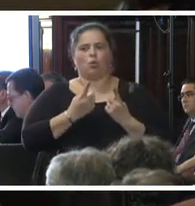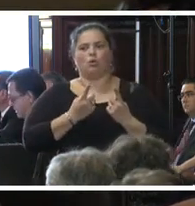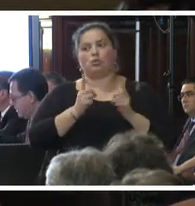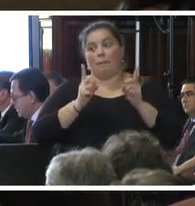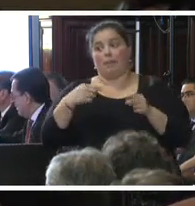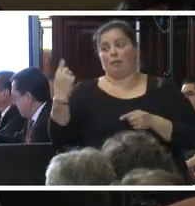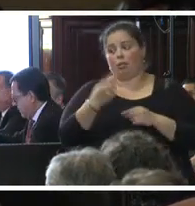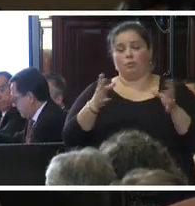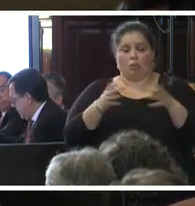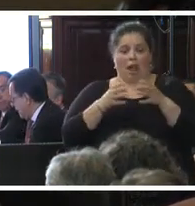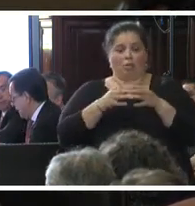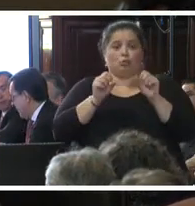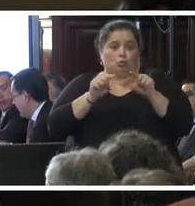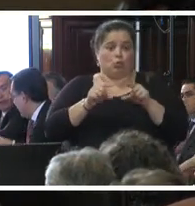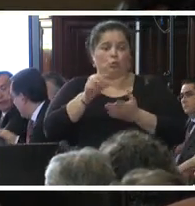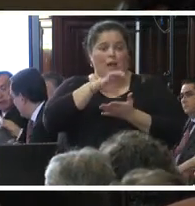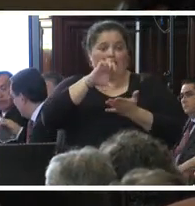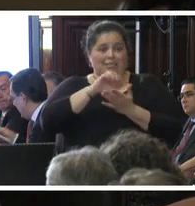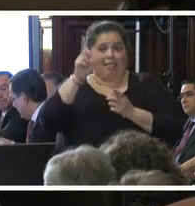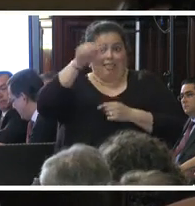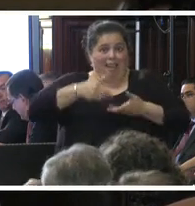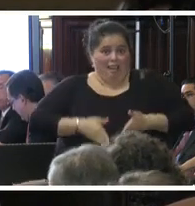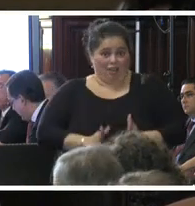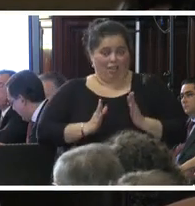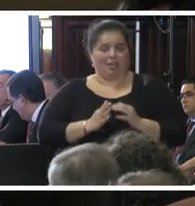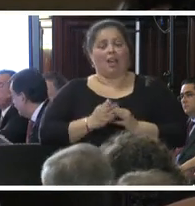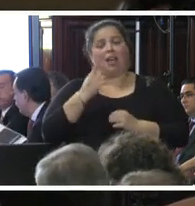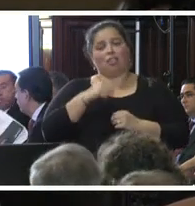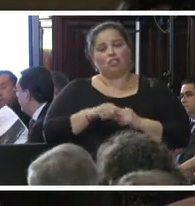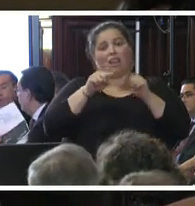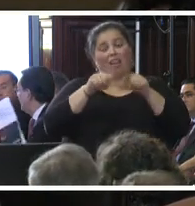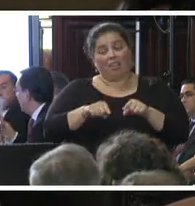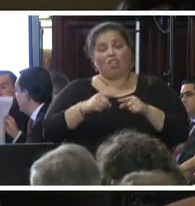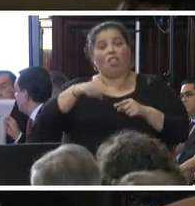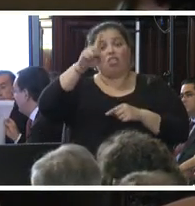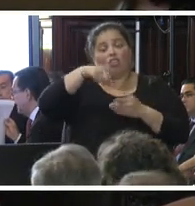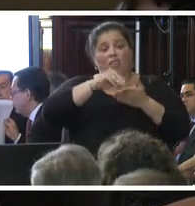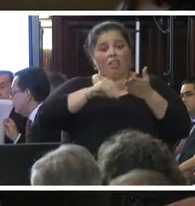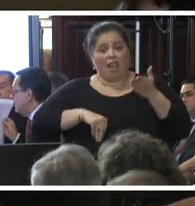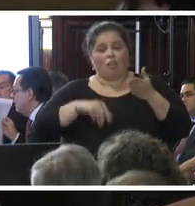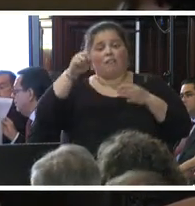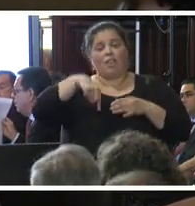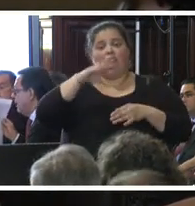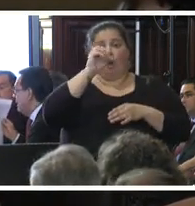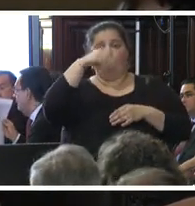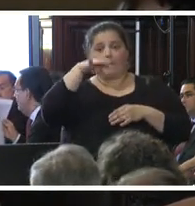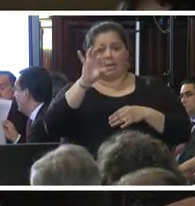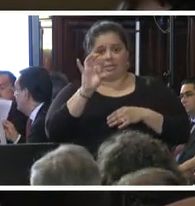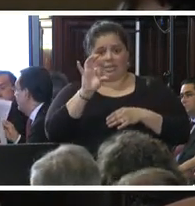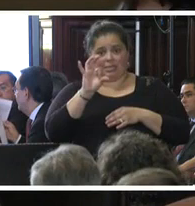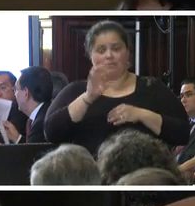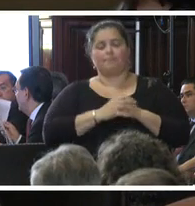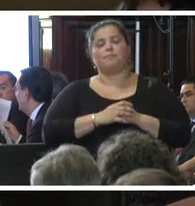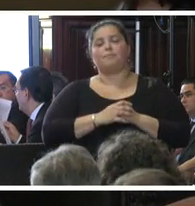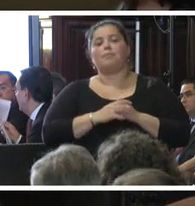origen. Y la fuente, reitero, es la Organización Mundial de la Salud. No hay, me